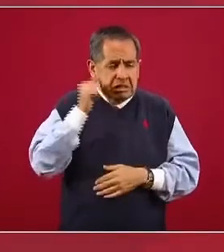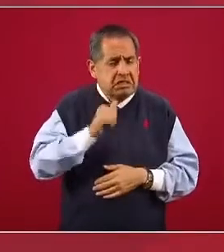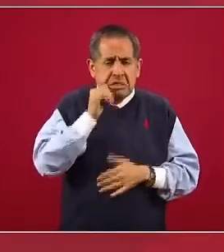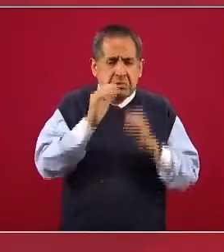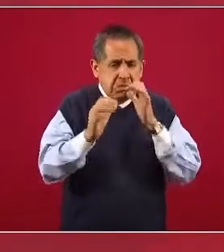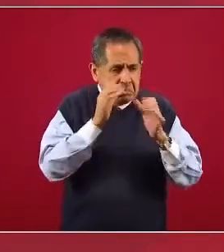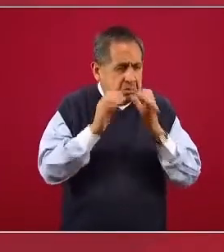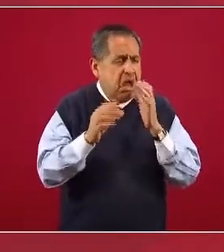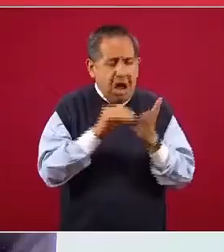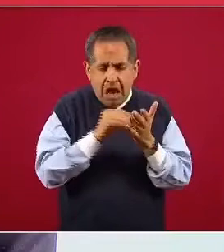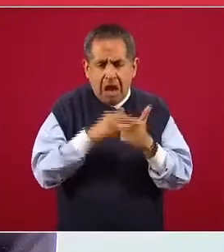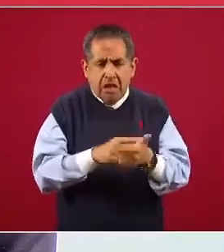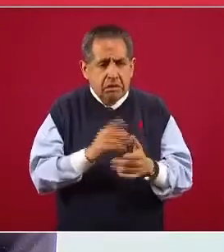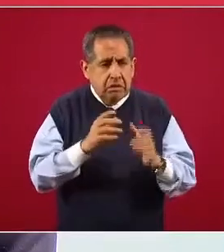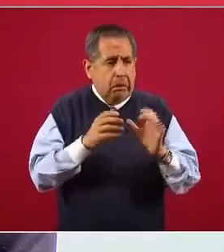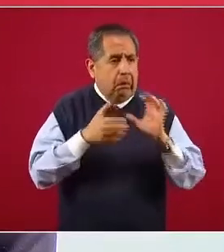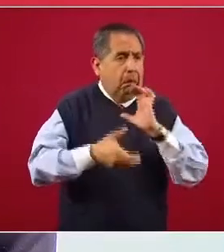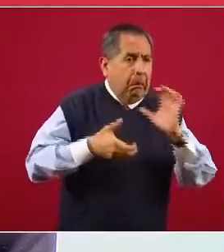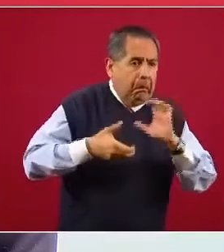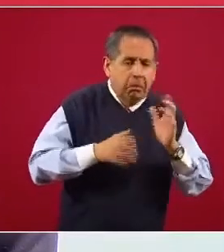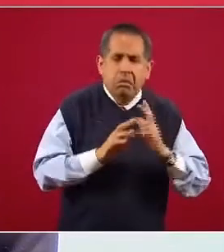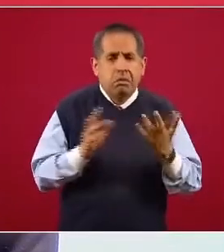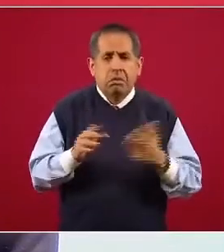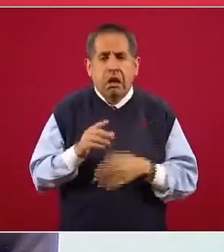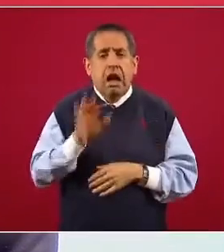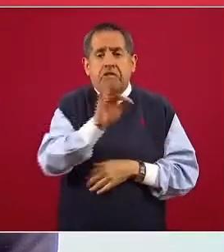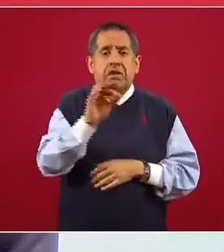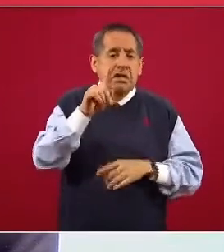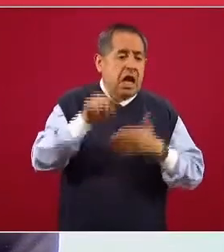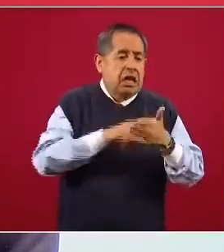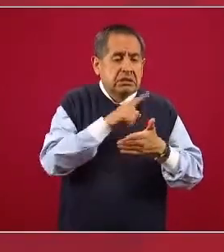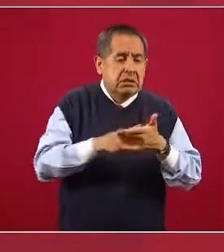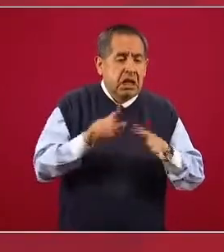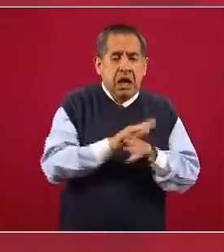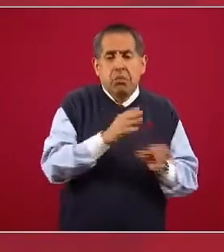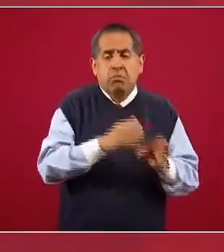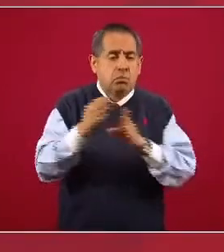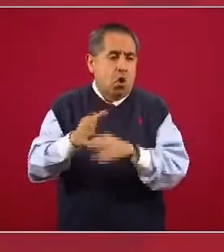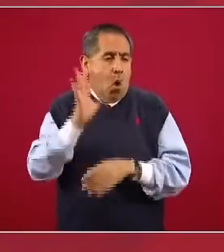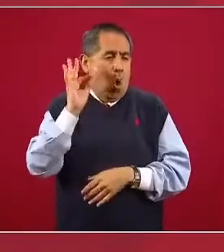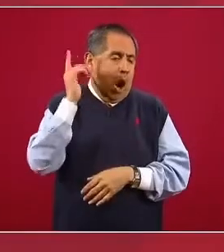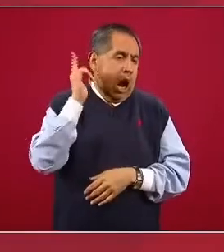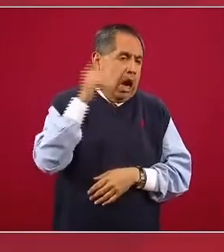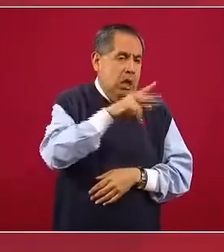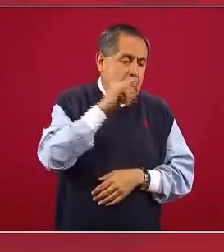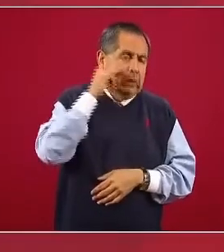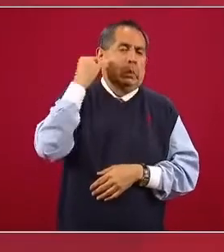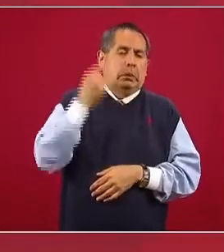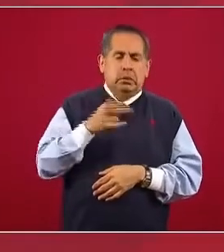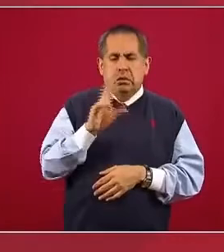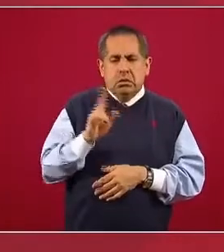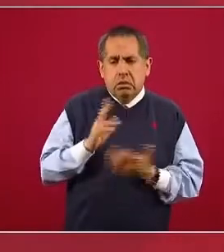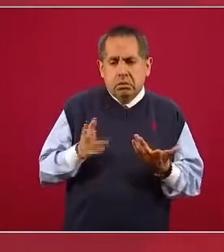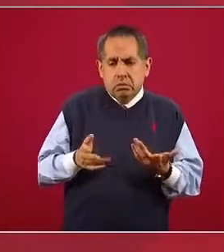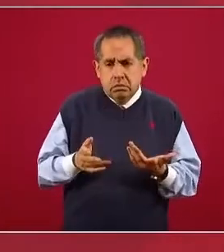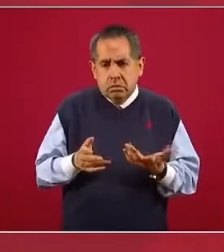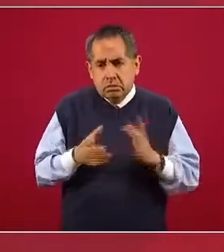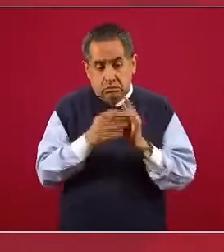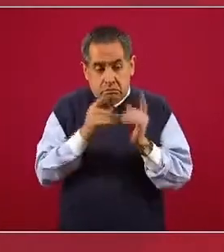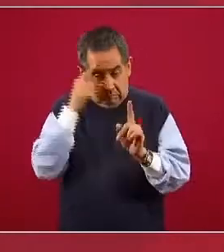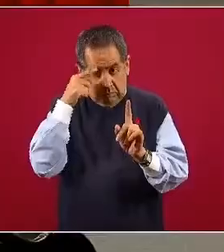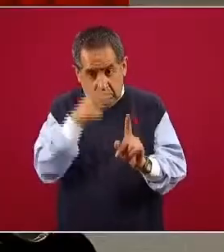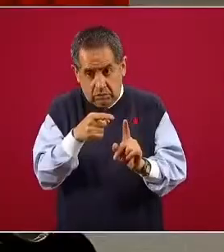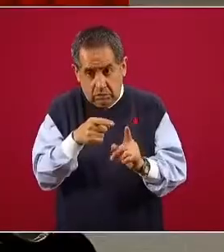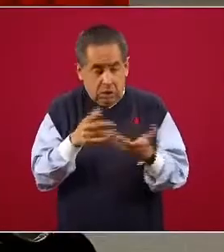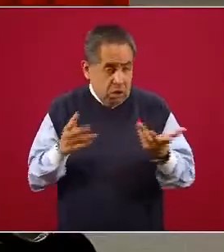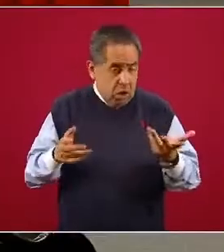hay por qué asustarse si no se concreta una fecha. Espero que no se ofendan en el sentido de esta expresión, no sé si es